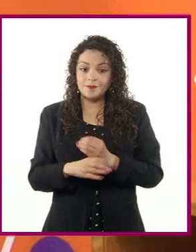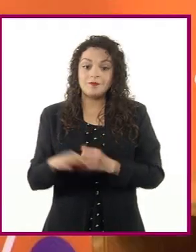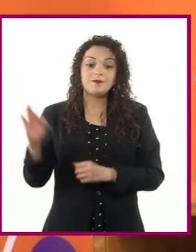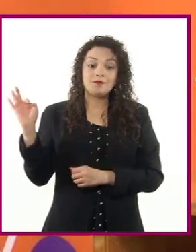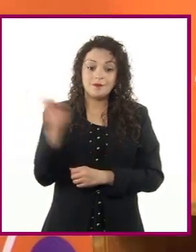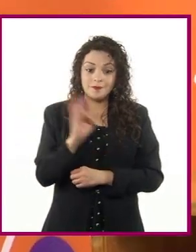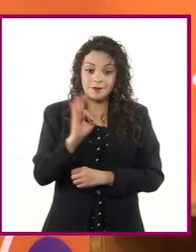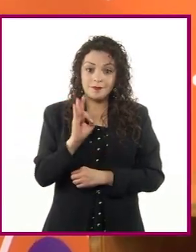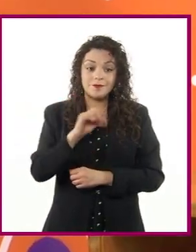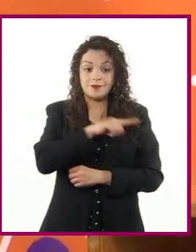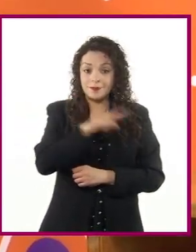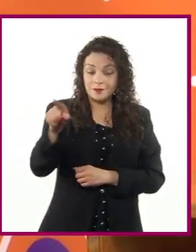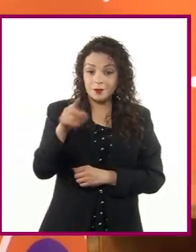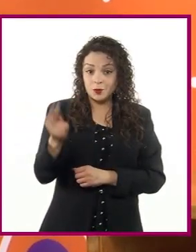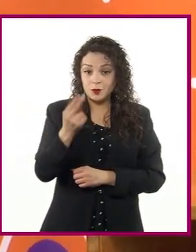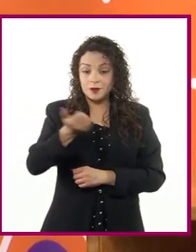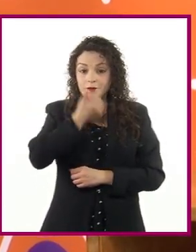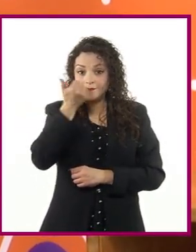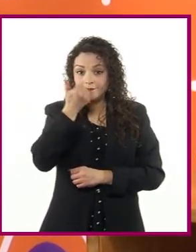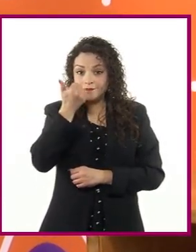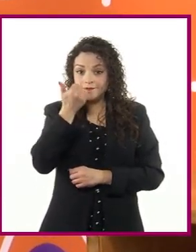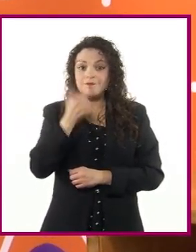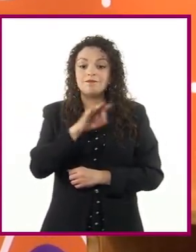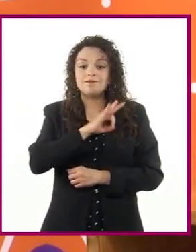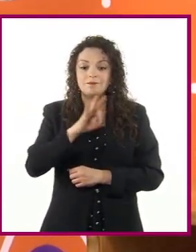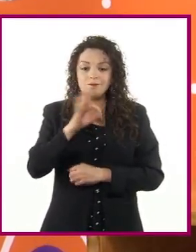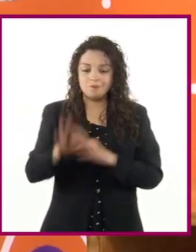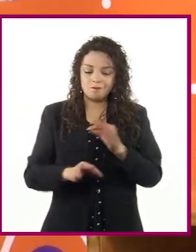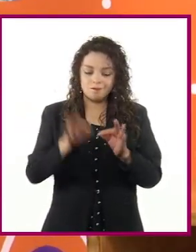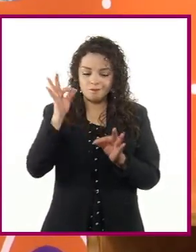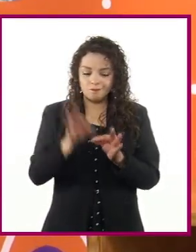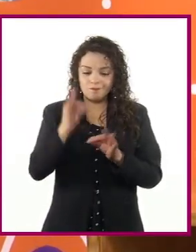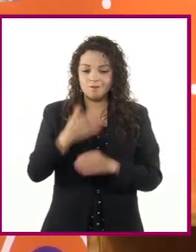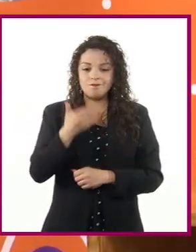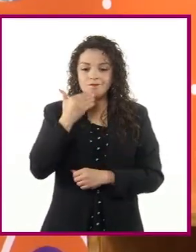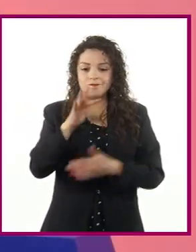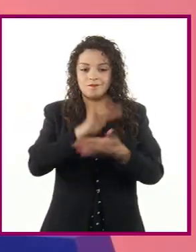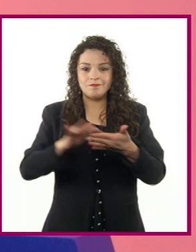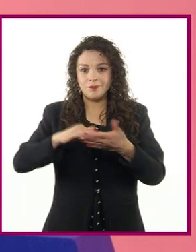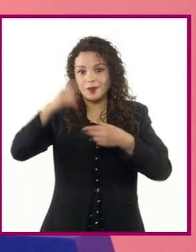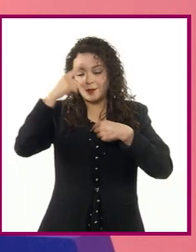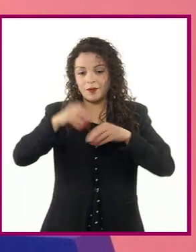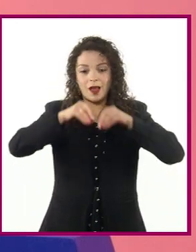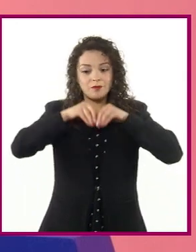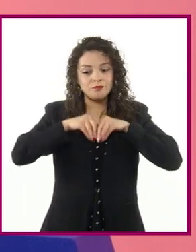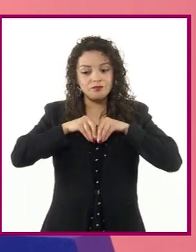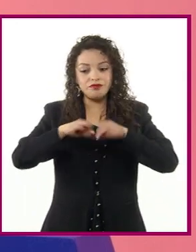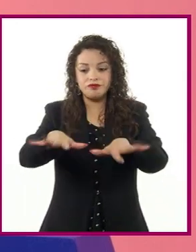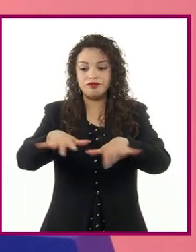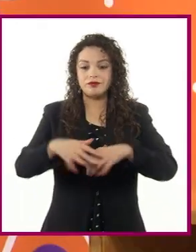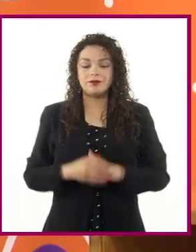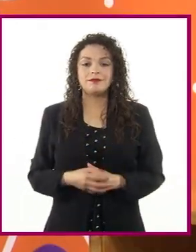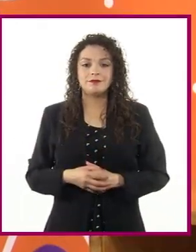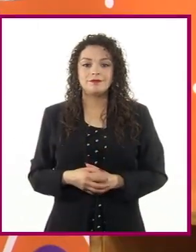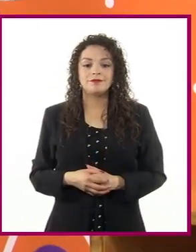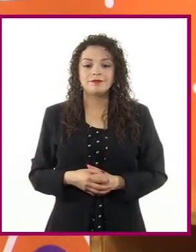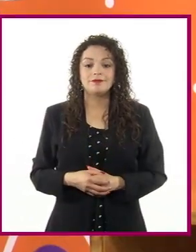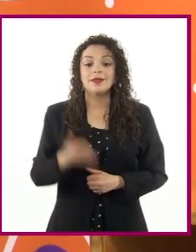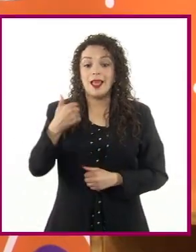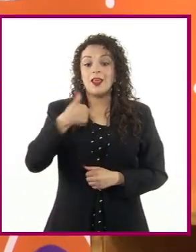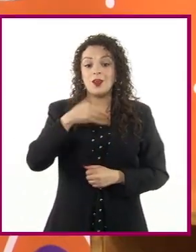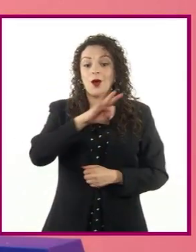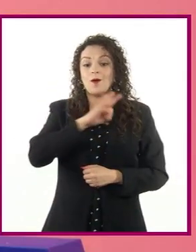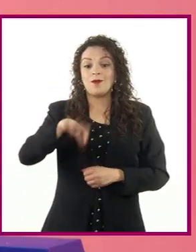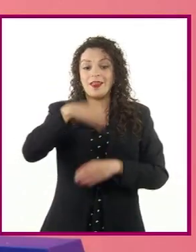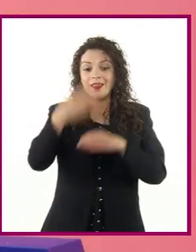que las y los estudiantes cuenten con un texto listo para ser difundido. Y yo puedo completar mis